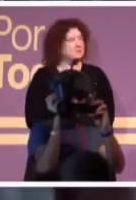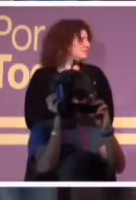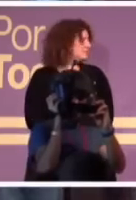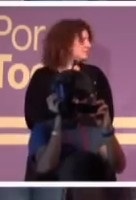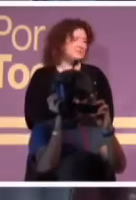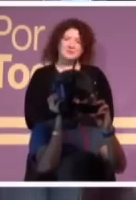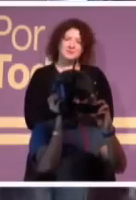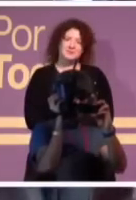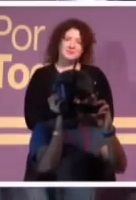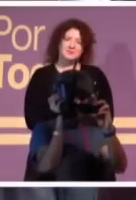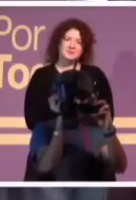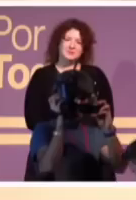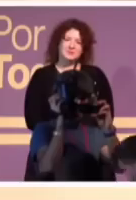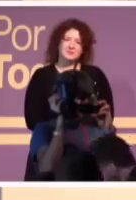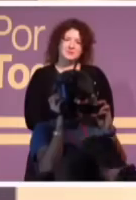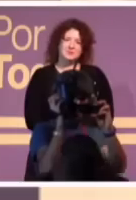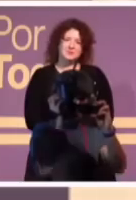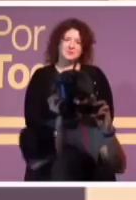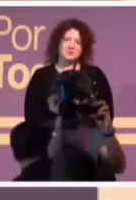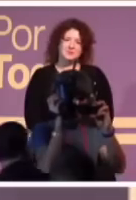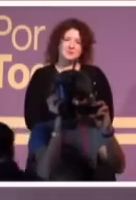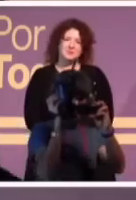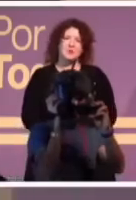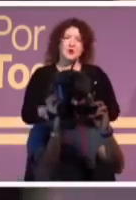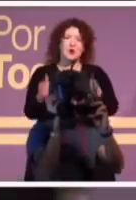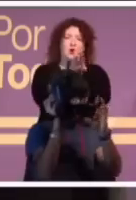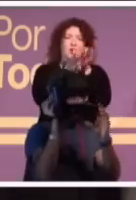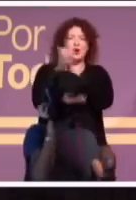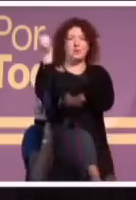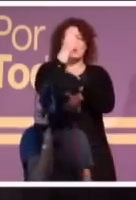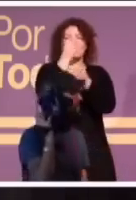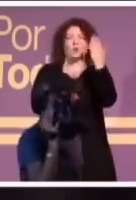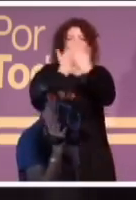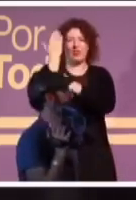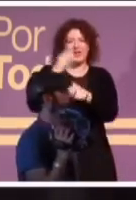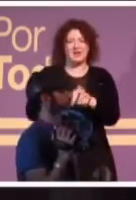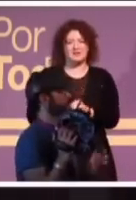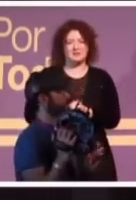Compañeras, compañeros, buenos días.